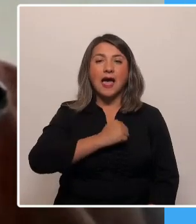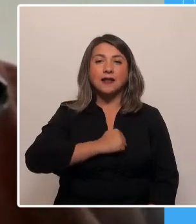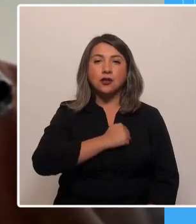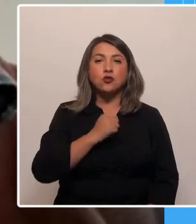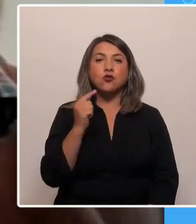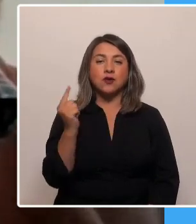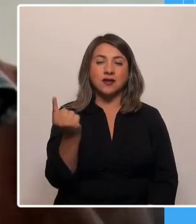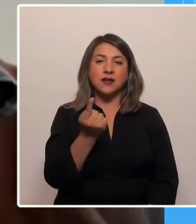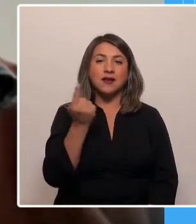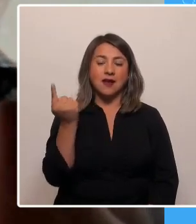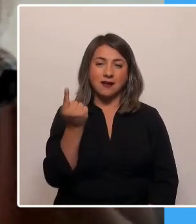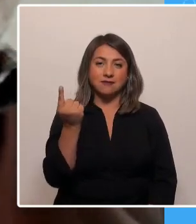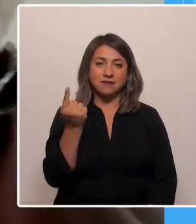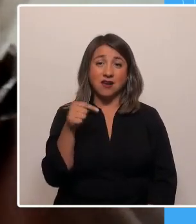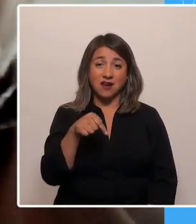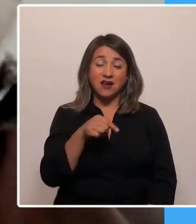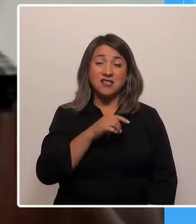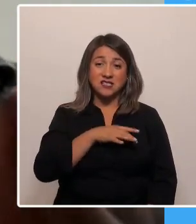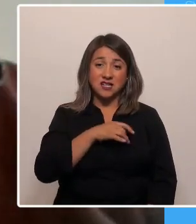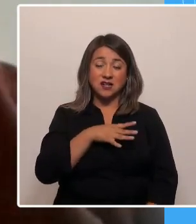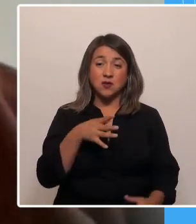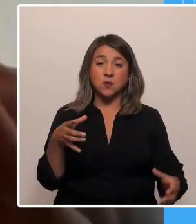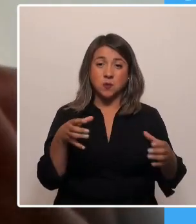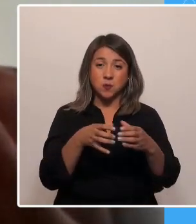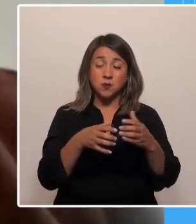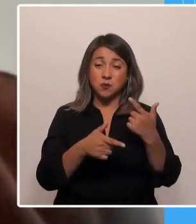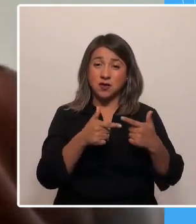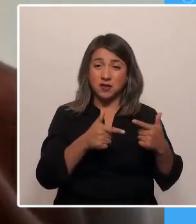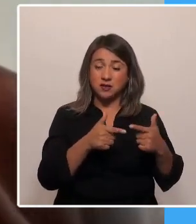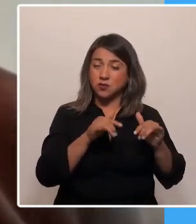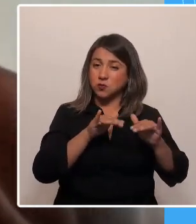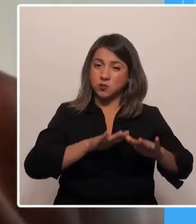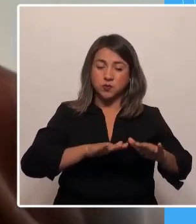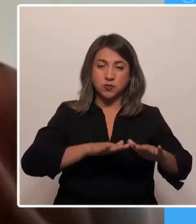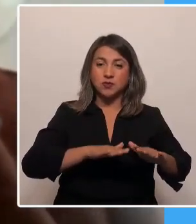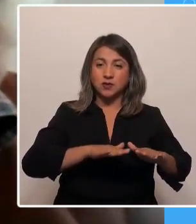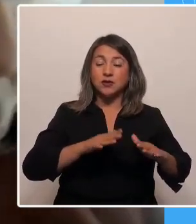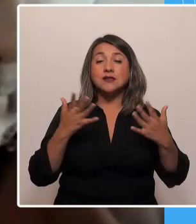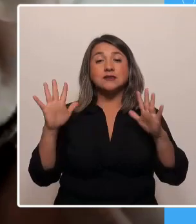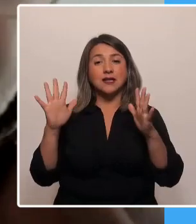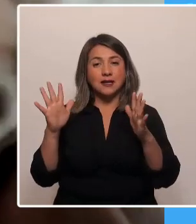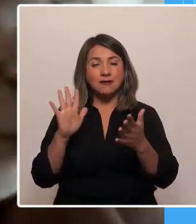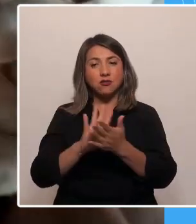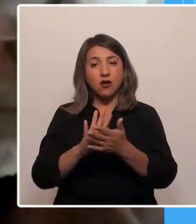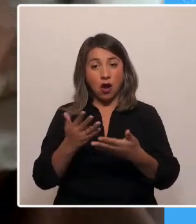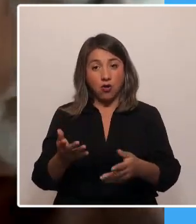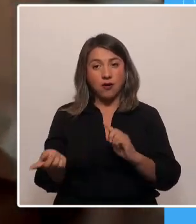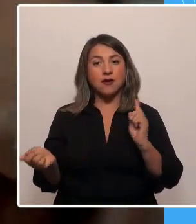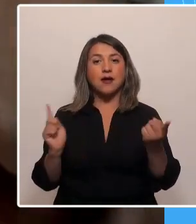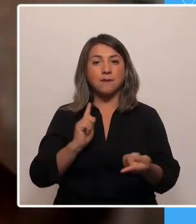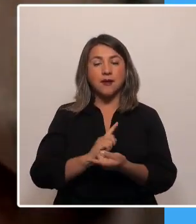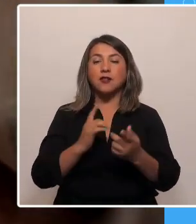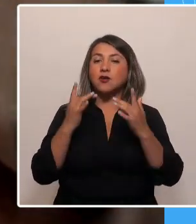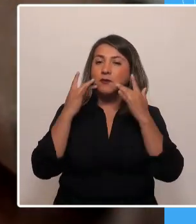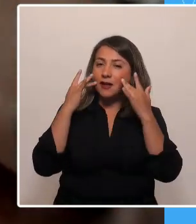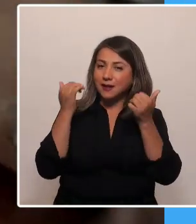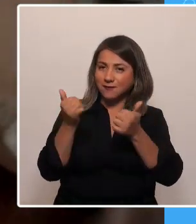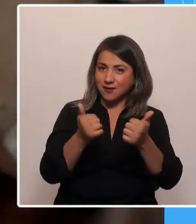de la oligarquía chilena desde aquella época y que celebro que esté cambiando ahora. Me alegra mucho.